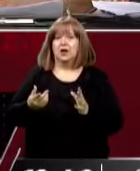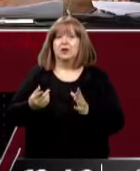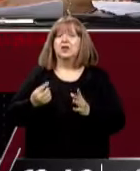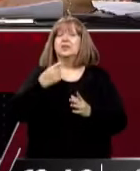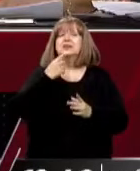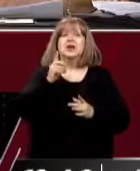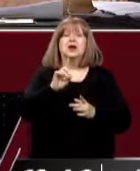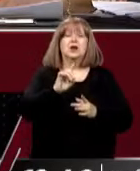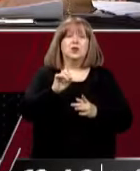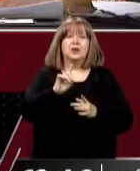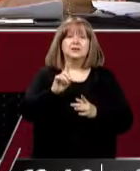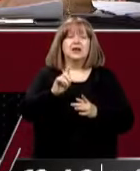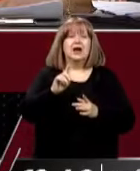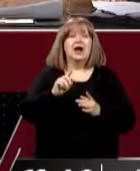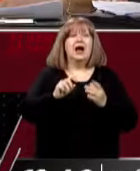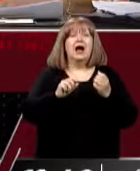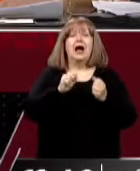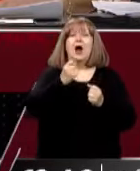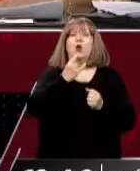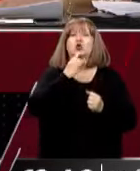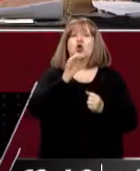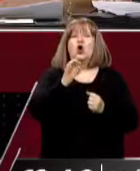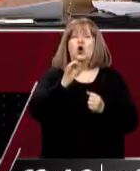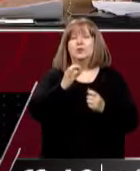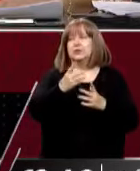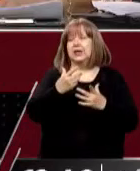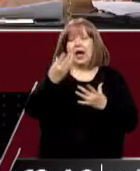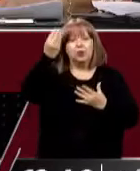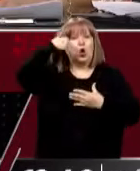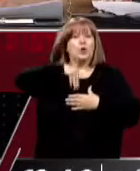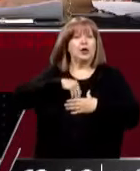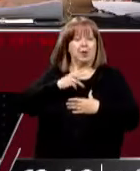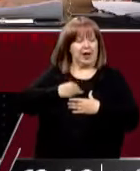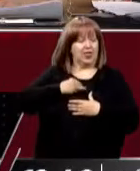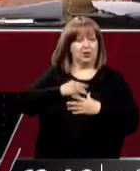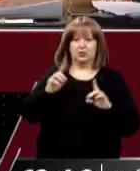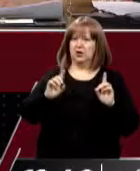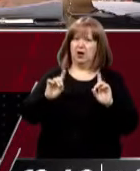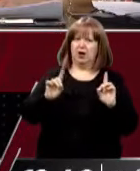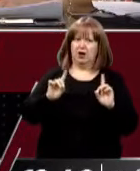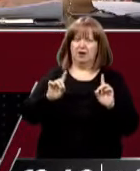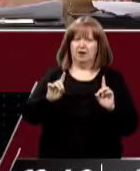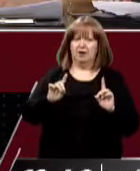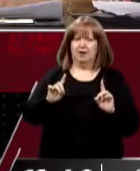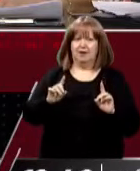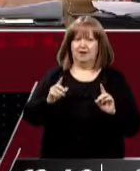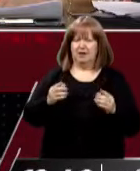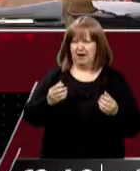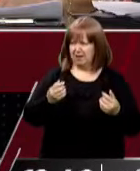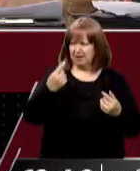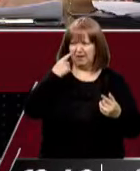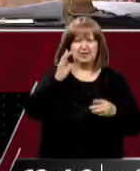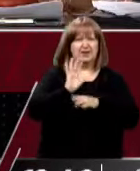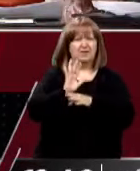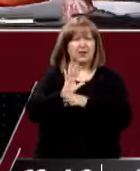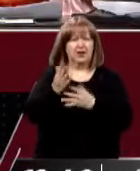o autopercibidos, obviamente son dos palabras que les duelen. No, nosotros hacemos autorreconocimiento. No sé qué duele. ¿Qué